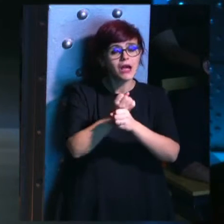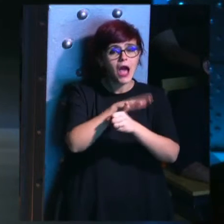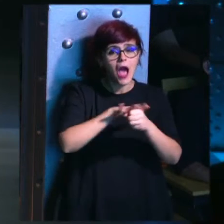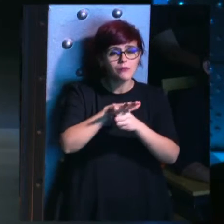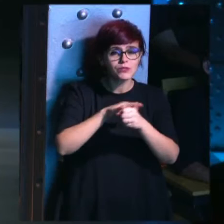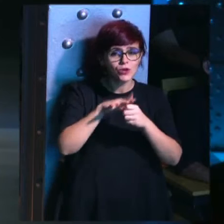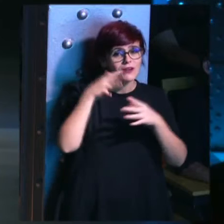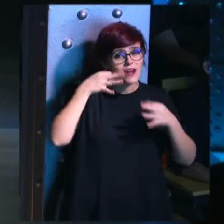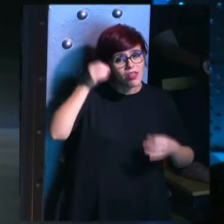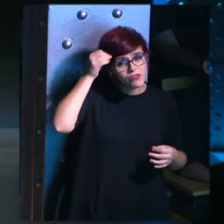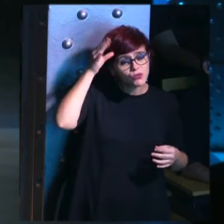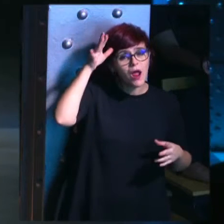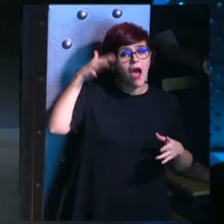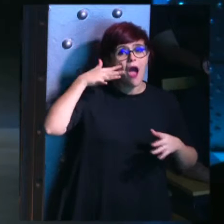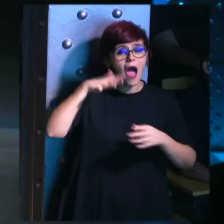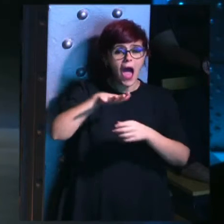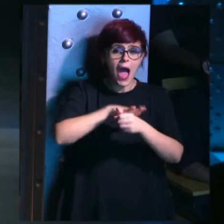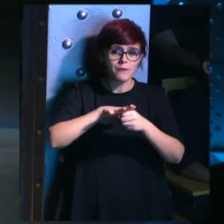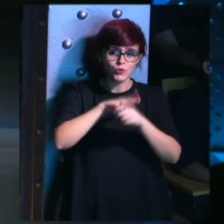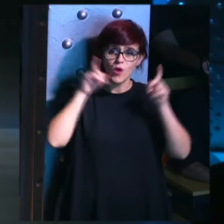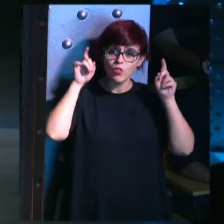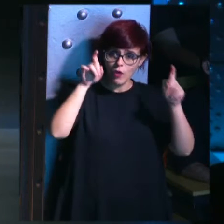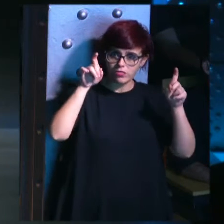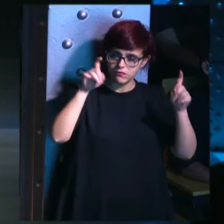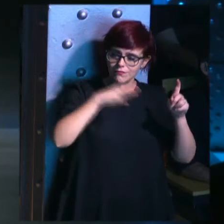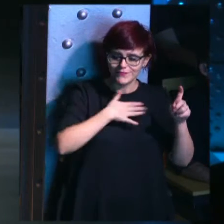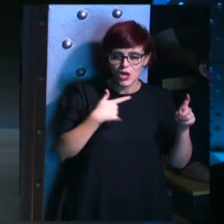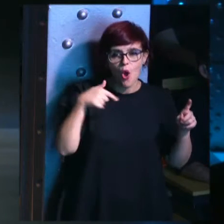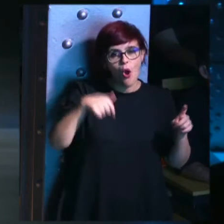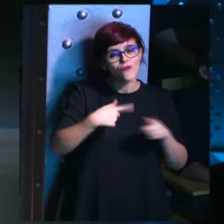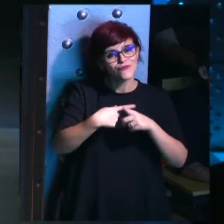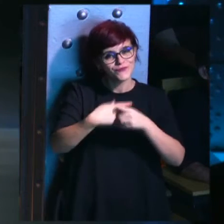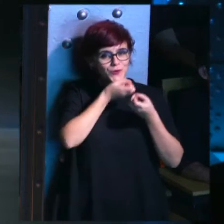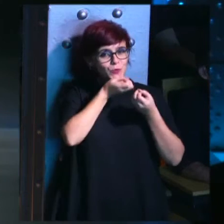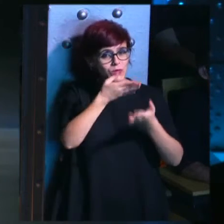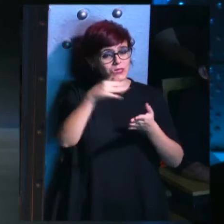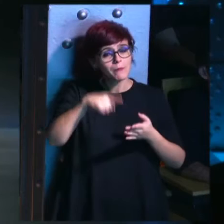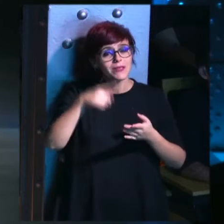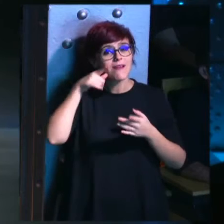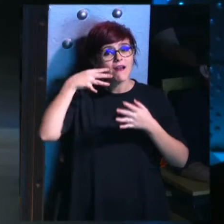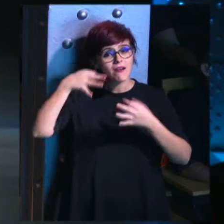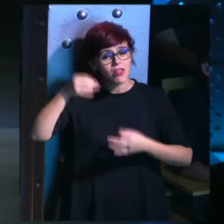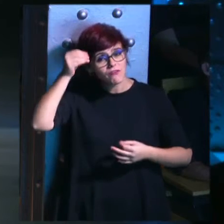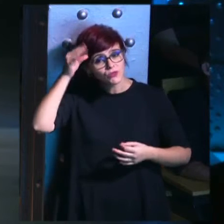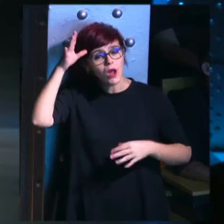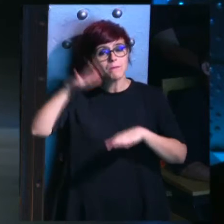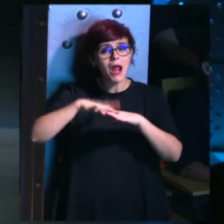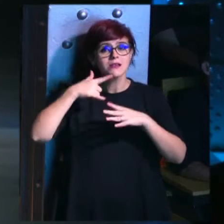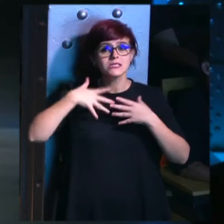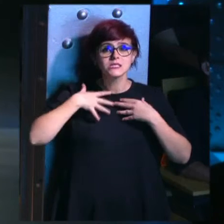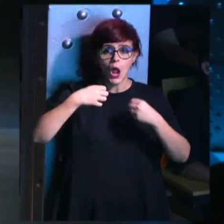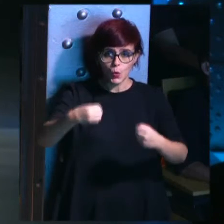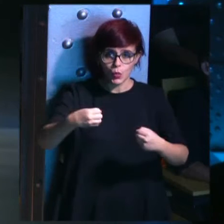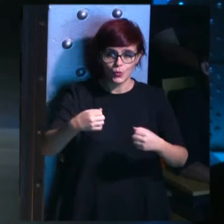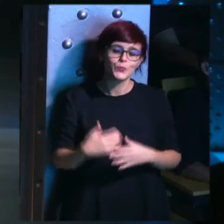realidad virtual en la educación, y es un poco lo que quería compartir hoy con vosotros. Y por otro lado, lo que es realidad virtual para la salud,